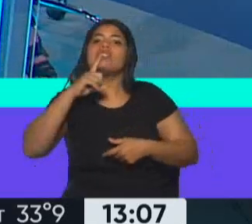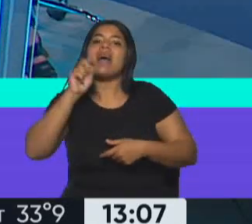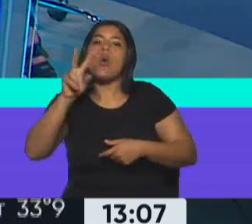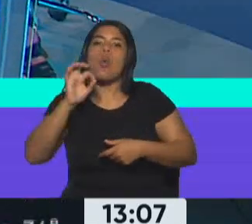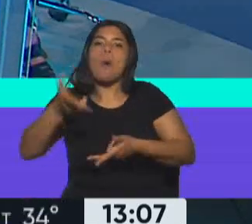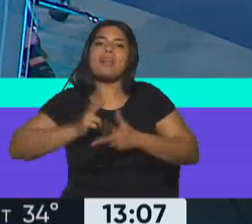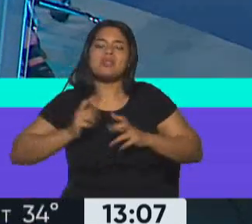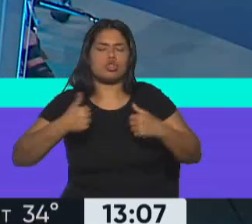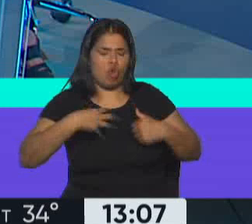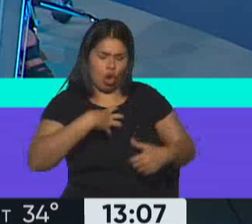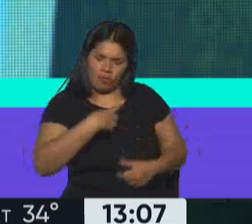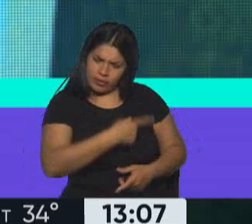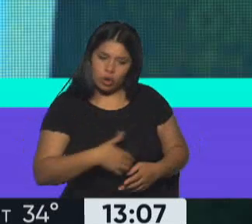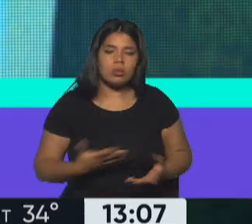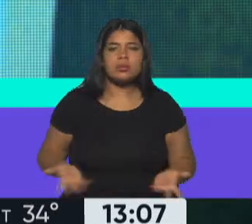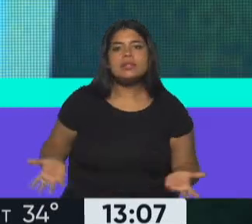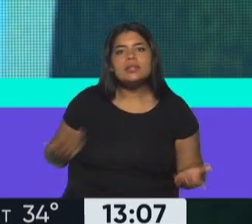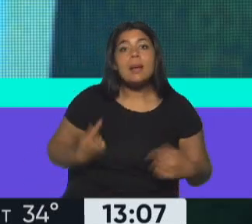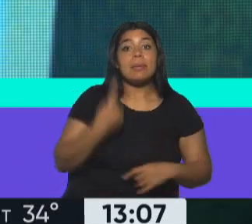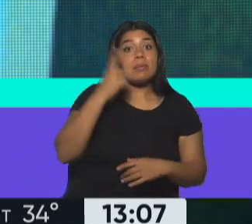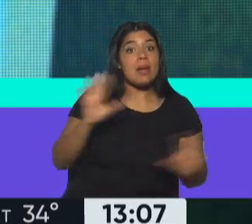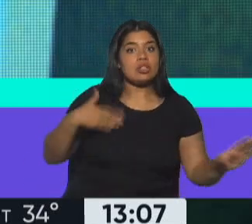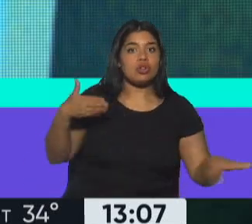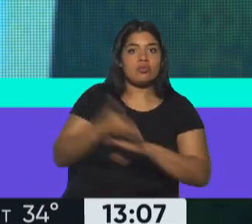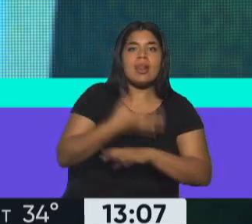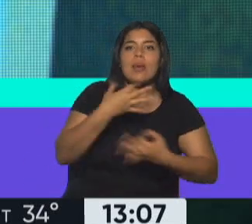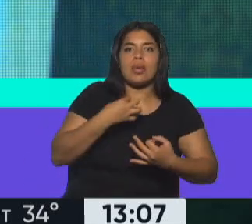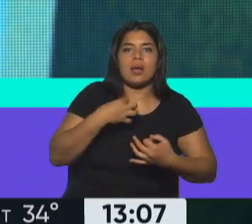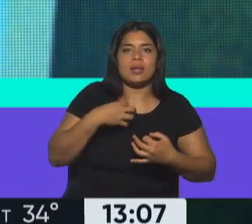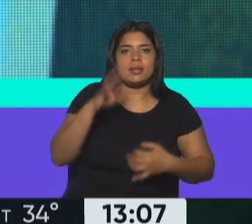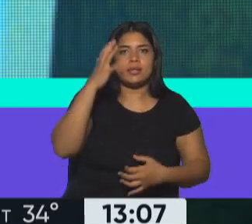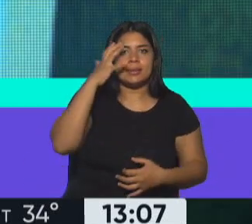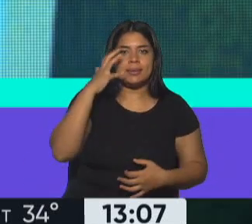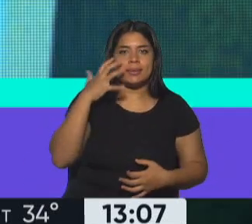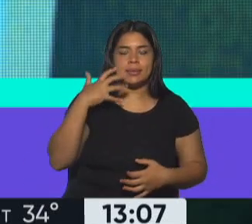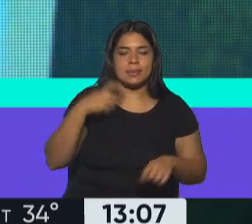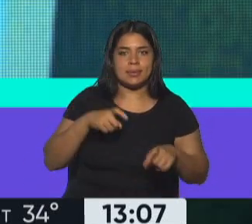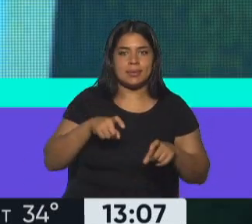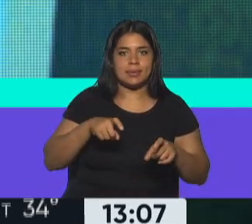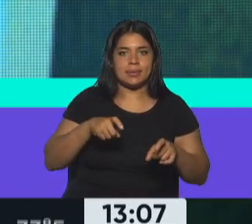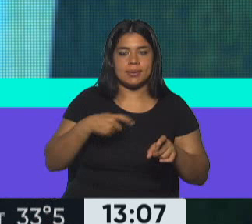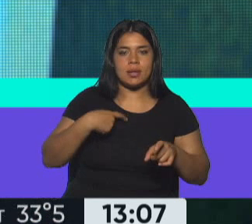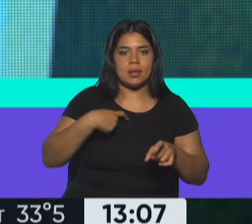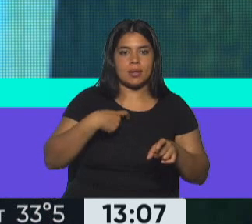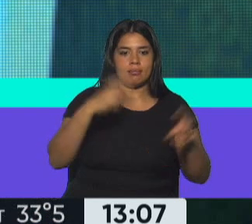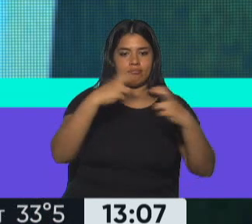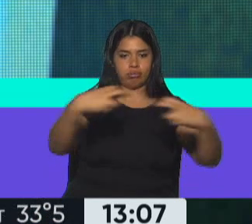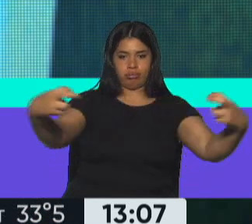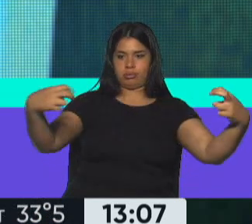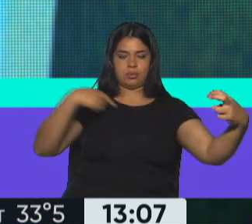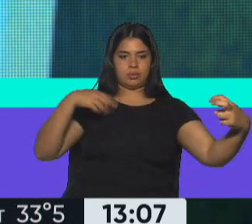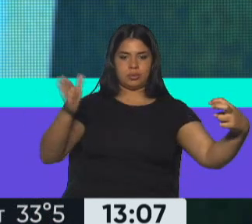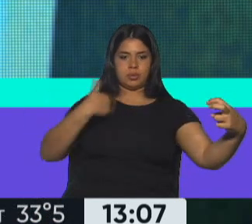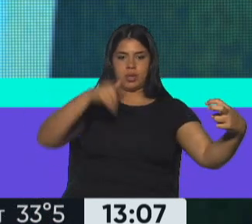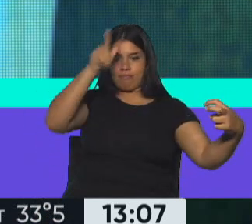bueno vamos y la primera vez que fui y la verdad me temblaban las rodillas llegó hay dios mío había un montón de uniformados digo dios